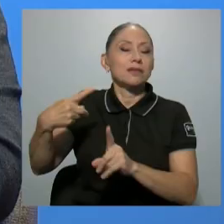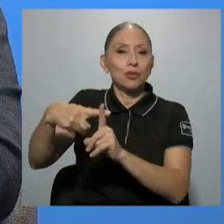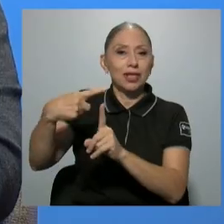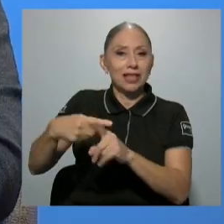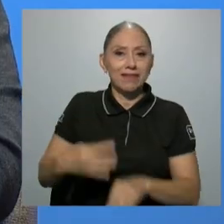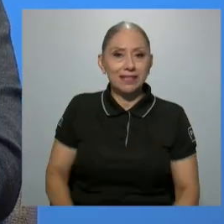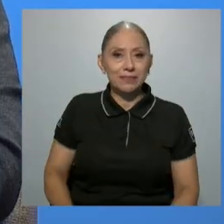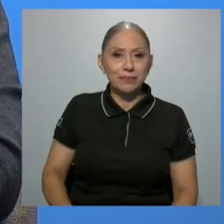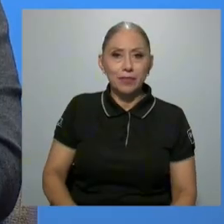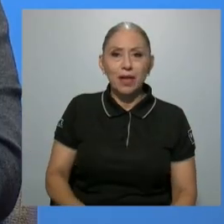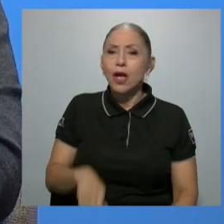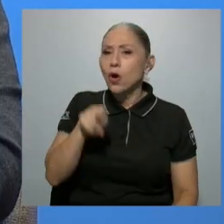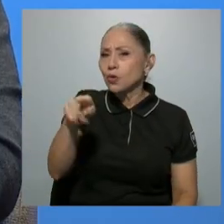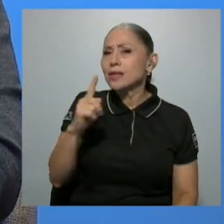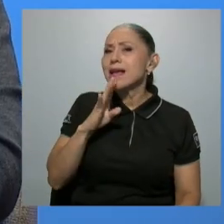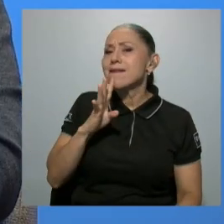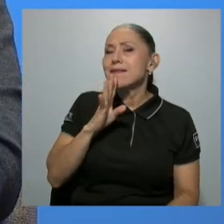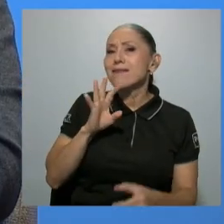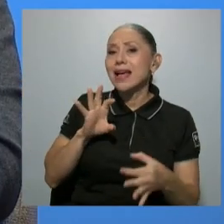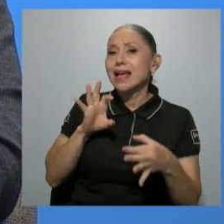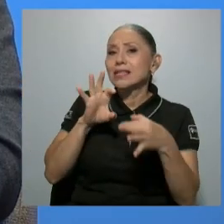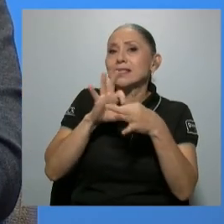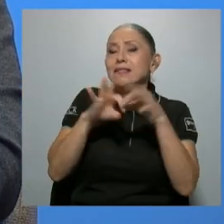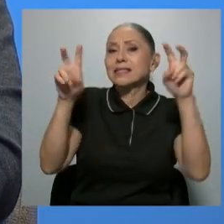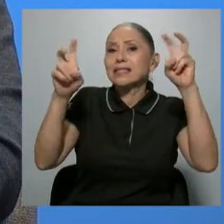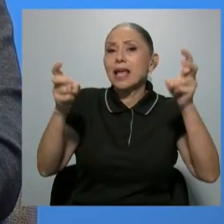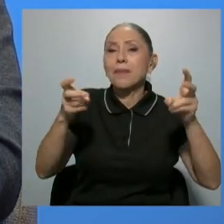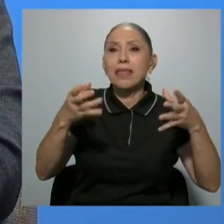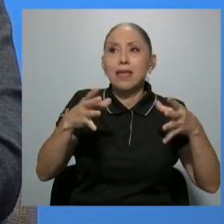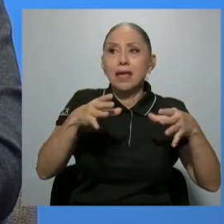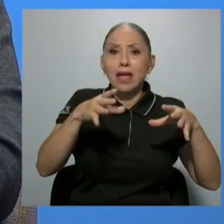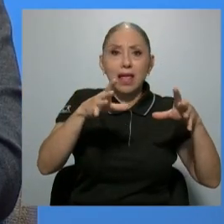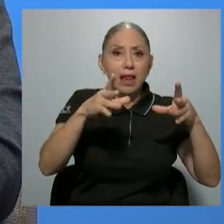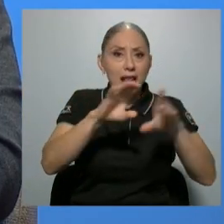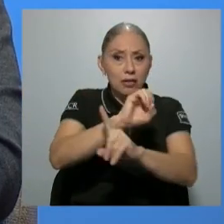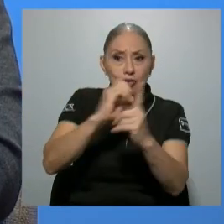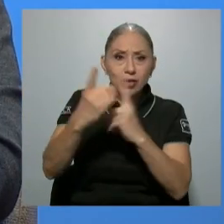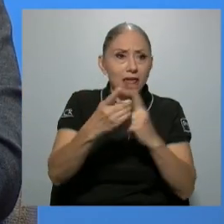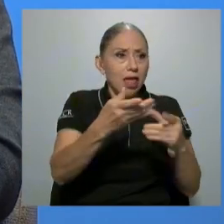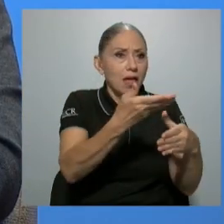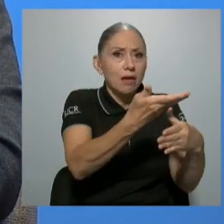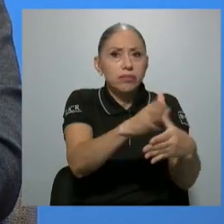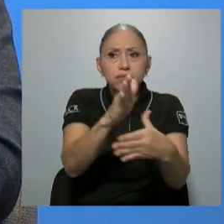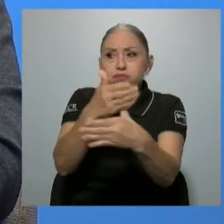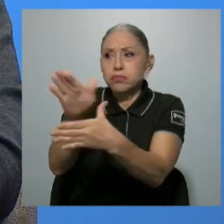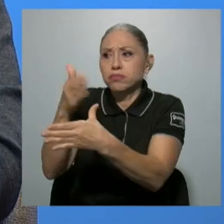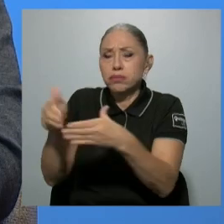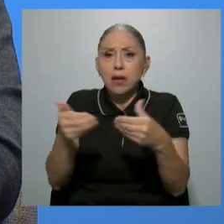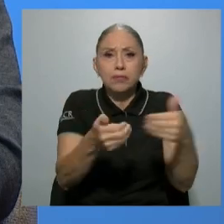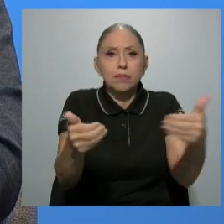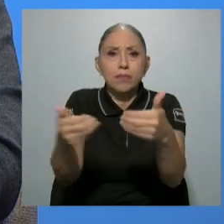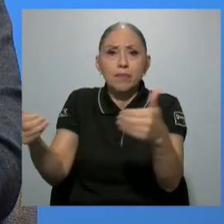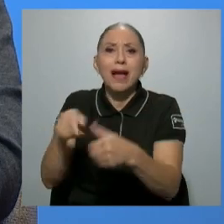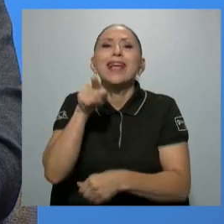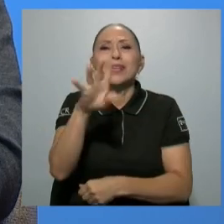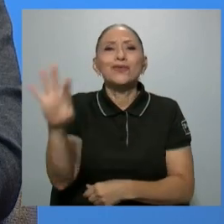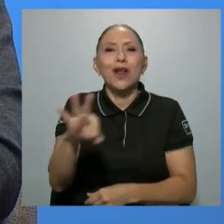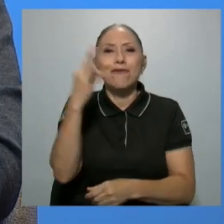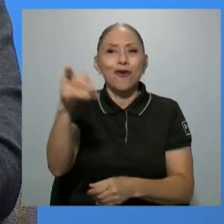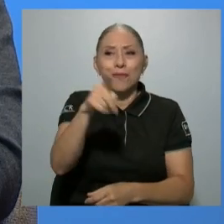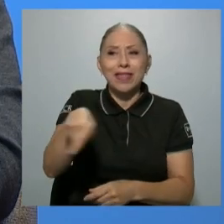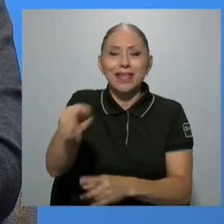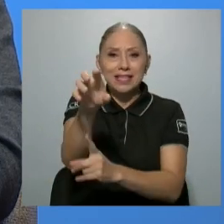corte anterior el tema de la polarización, creo que eso es una manifestación de esos fenómenos. Es decir, el hecho de tener que buscar